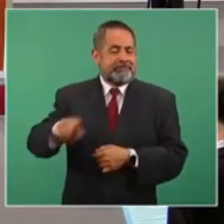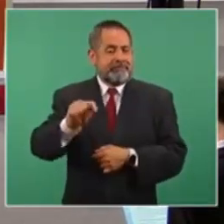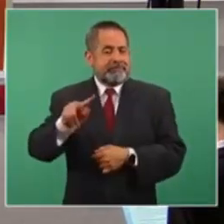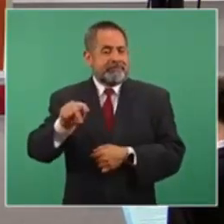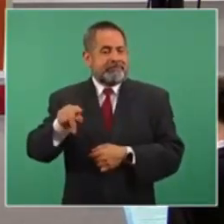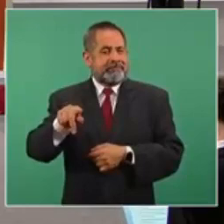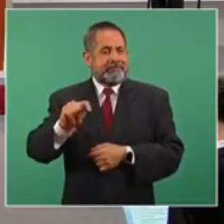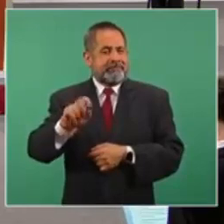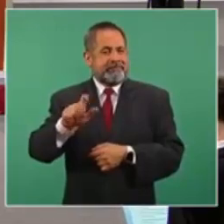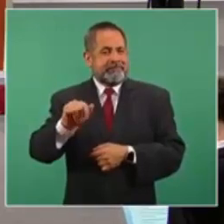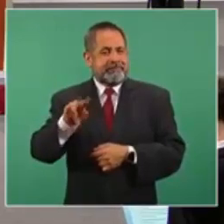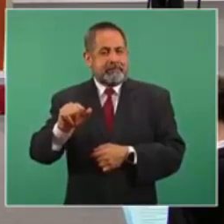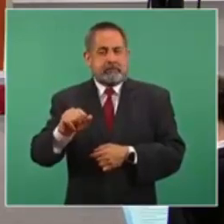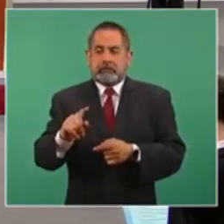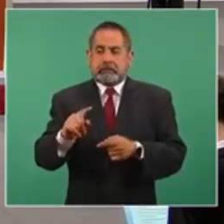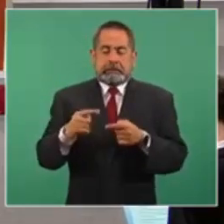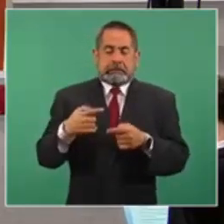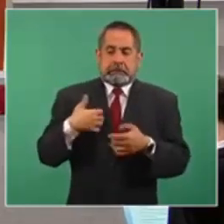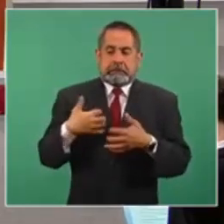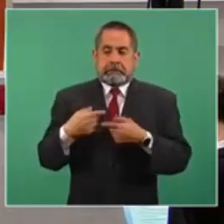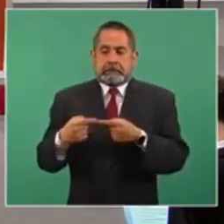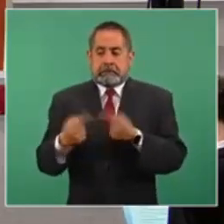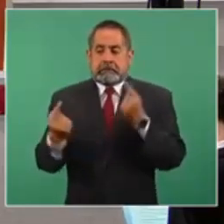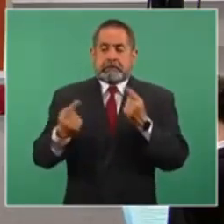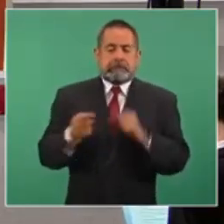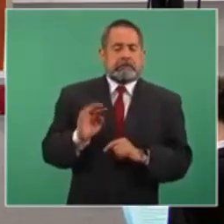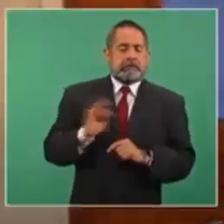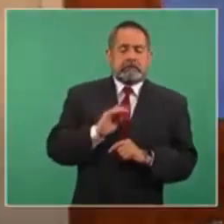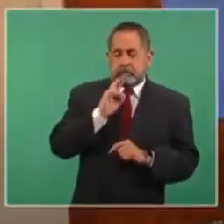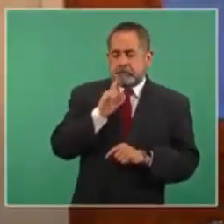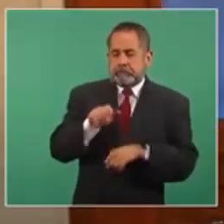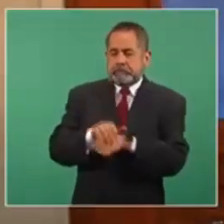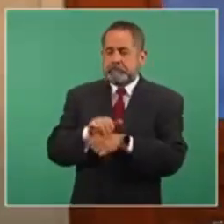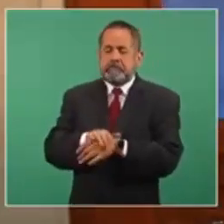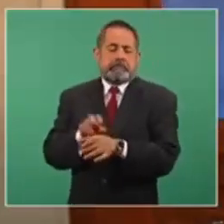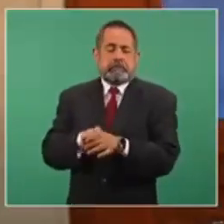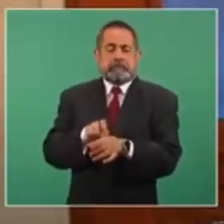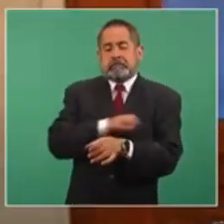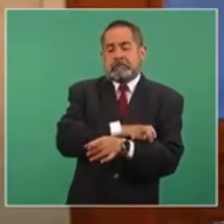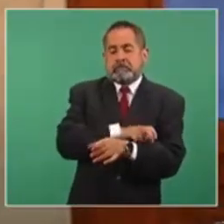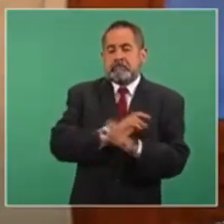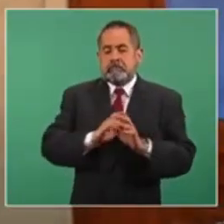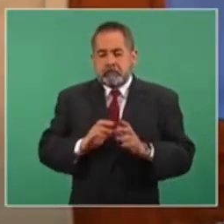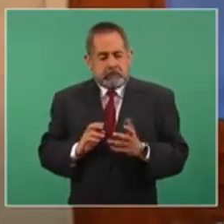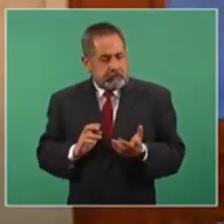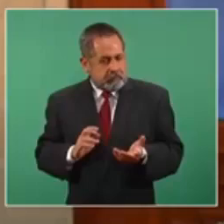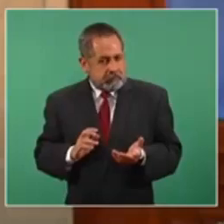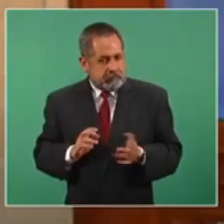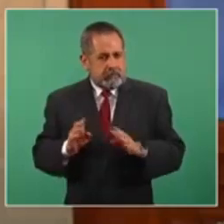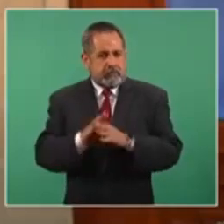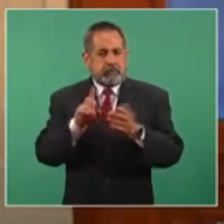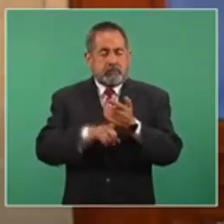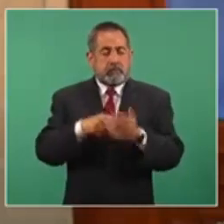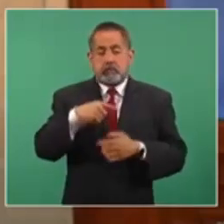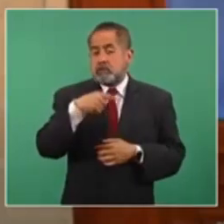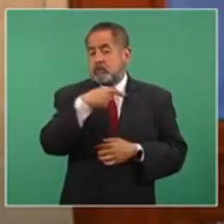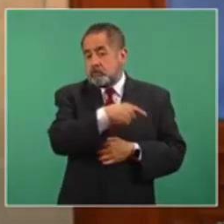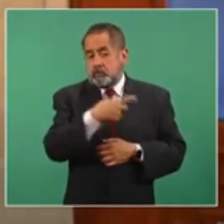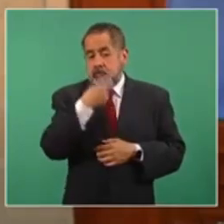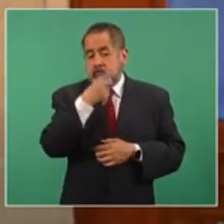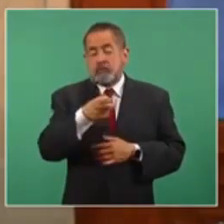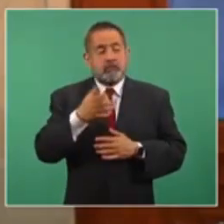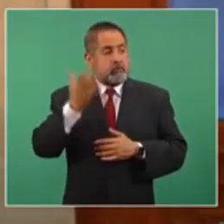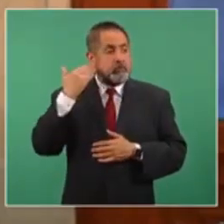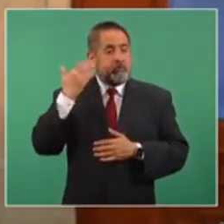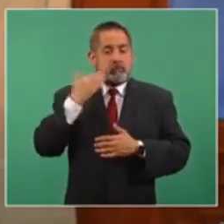no enemistarse con Televisa bajo el argumento de que había celebrado un